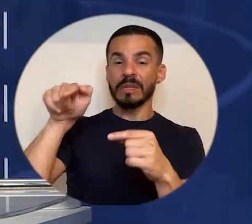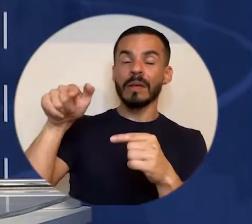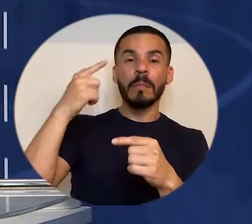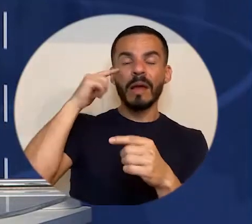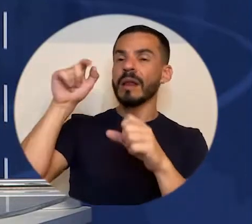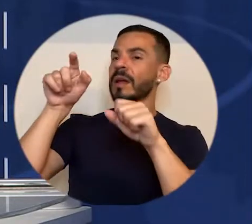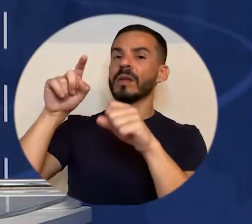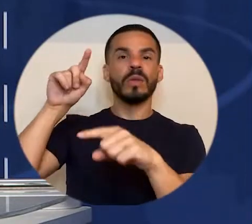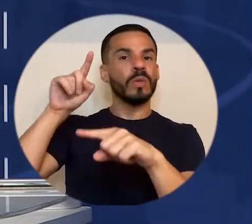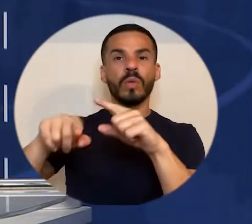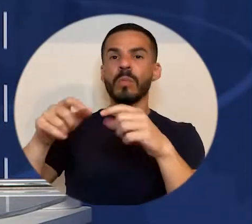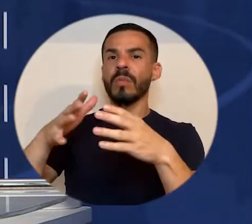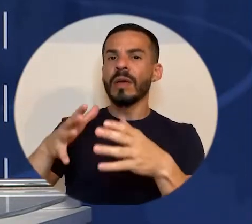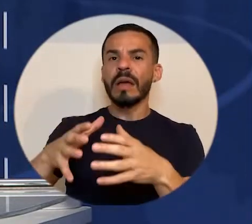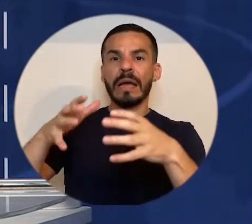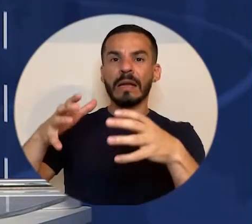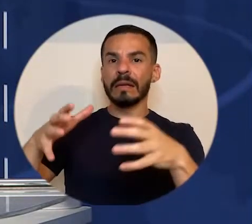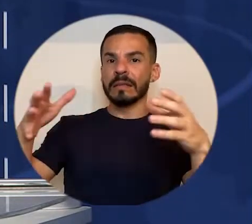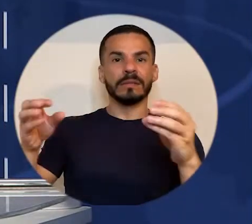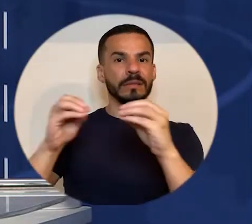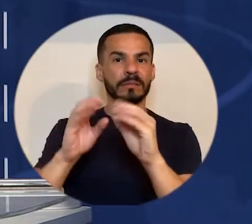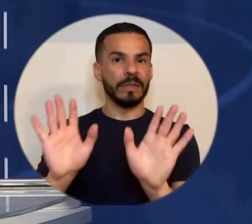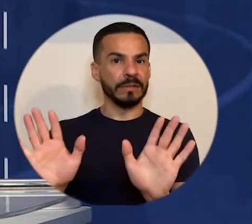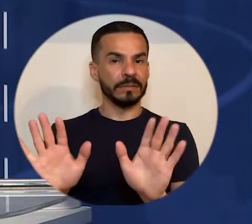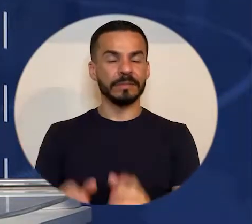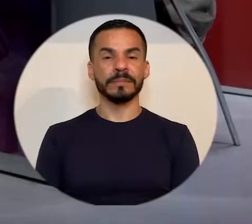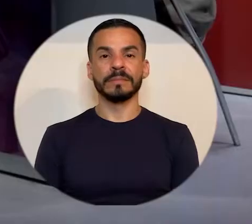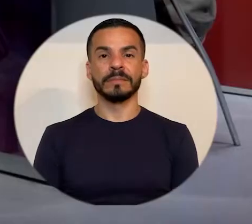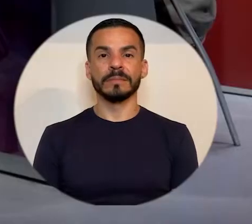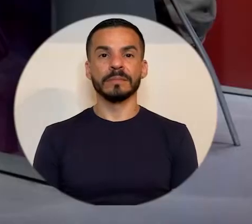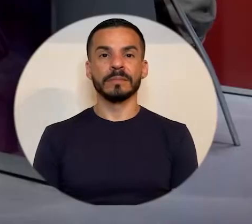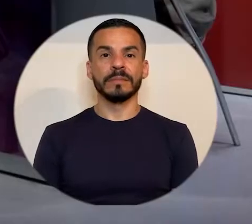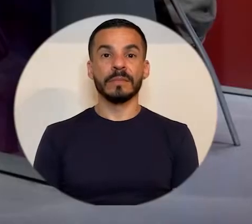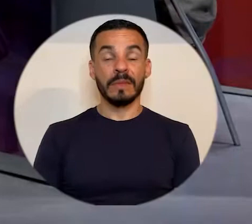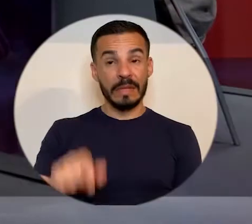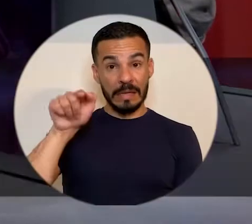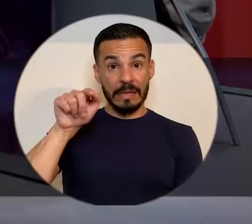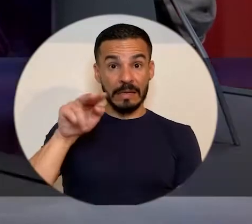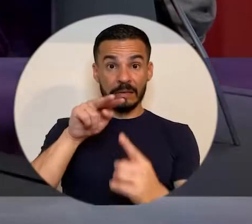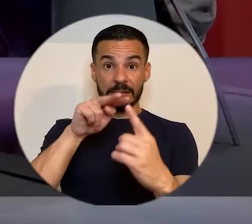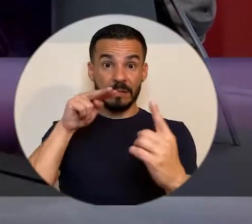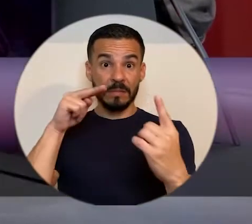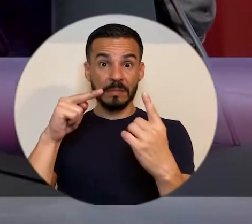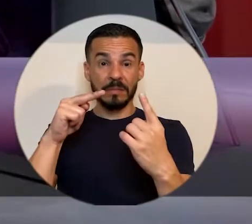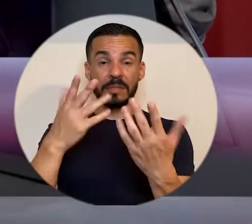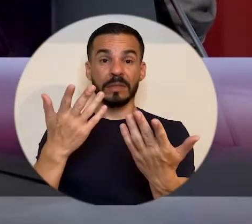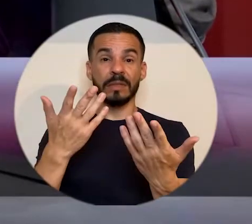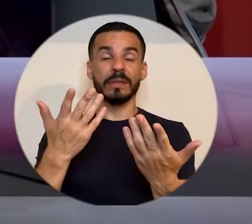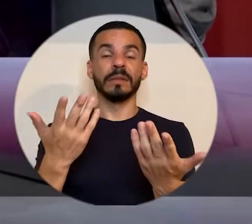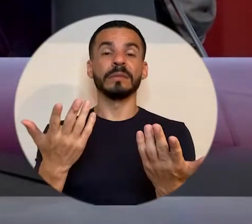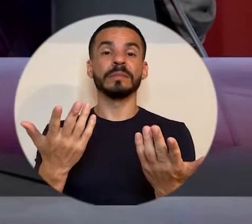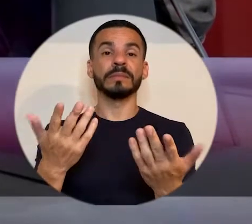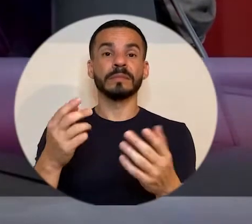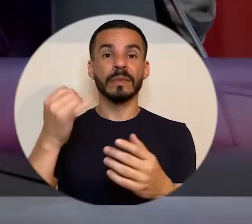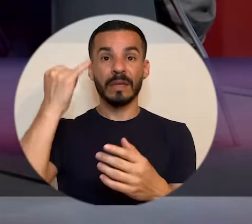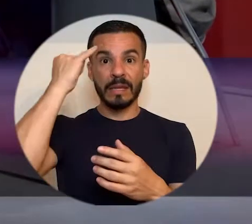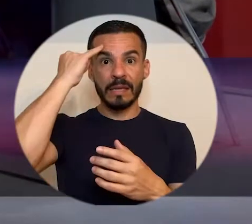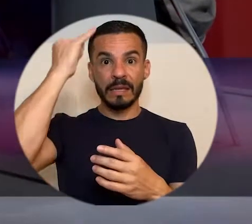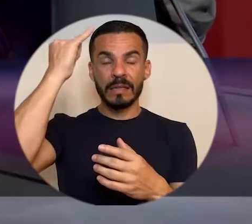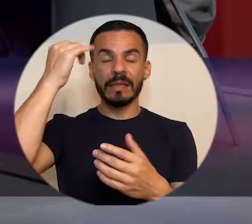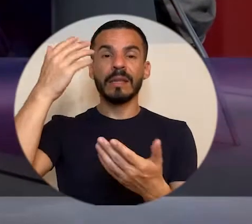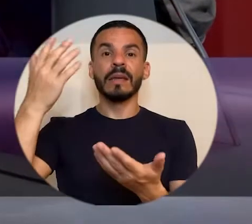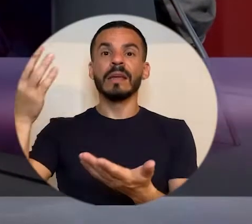forma tal que la amenaza no pueda crecer más. ¿Okay? Desde esa perspectiva,